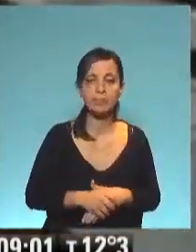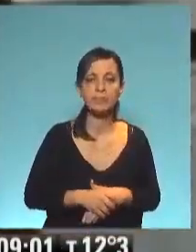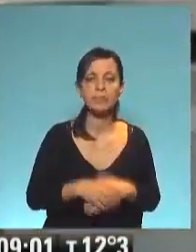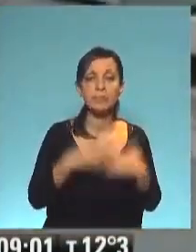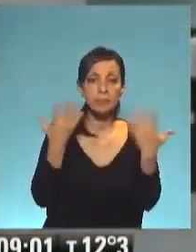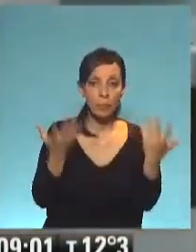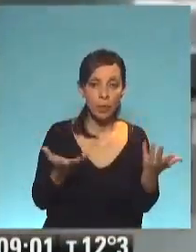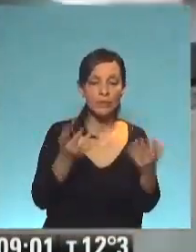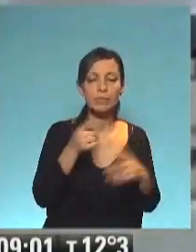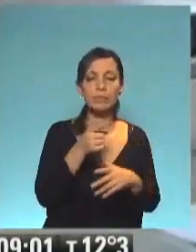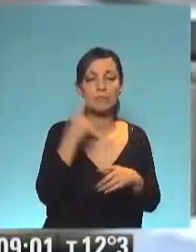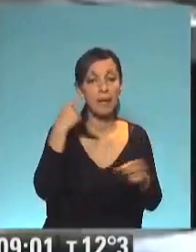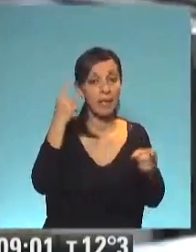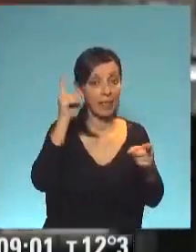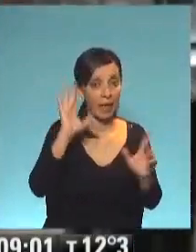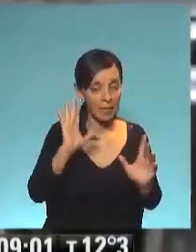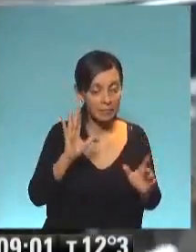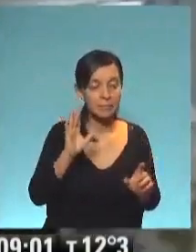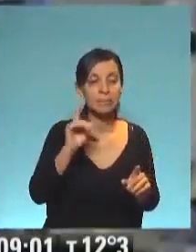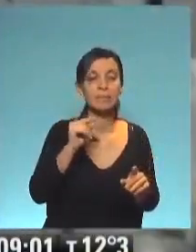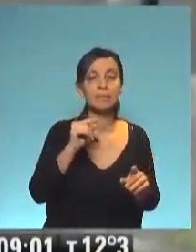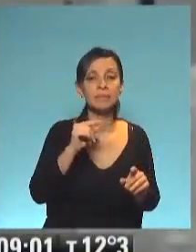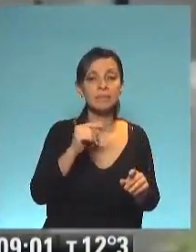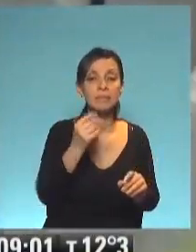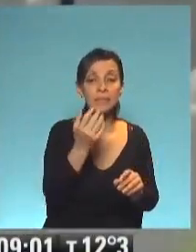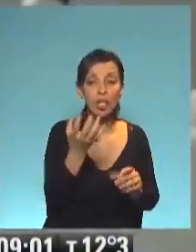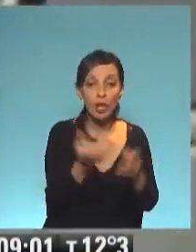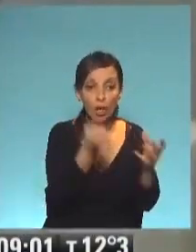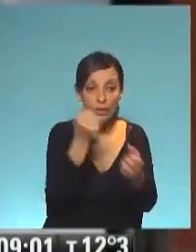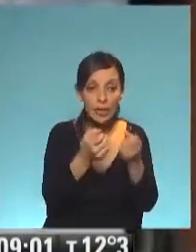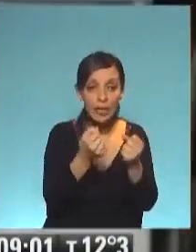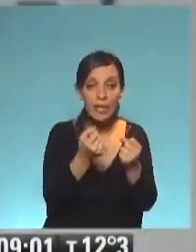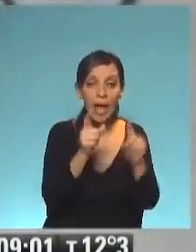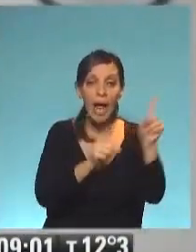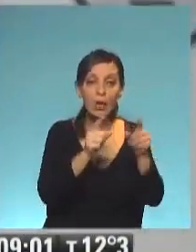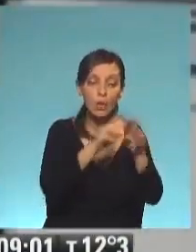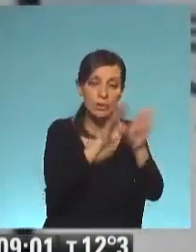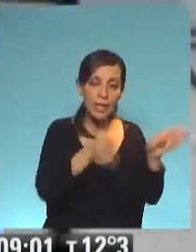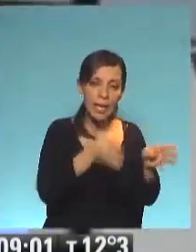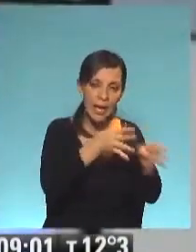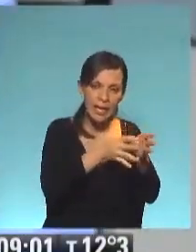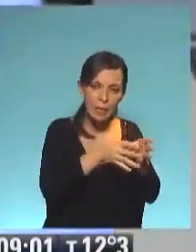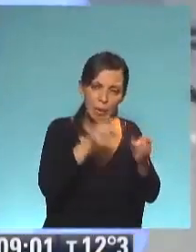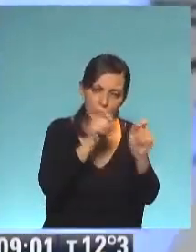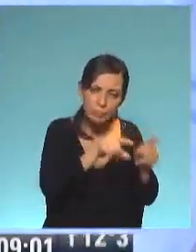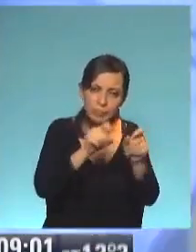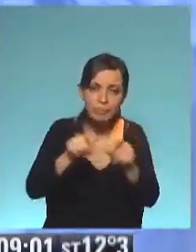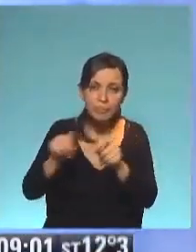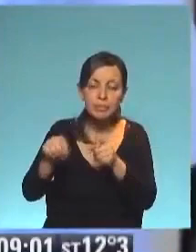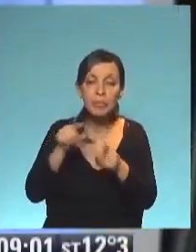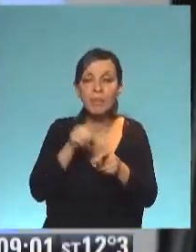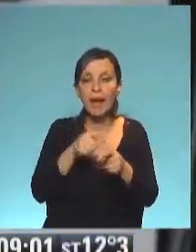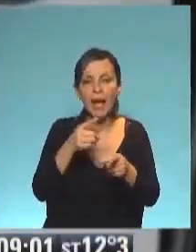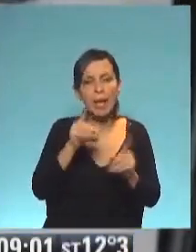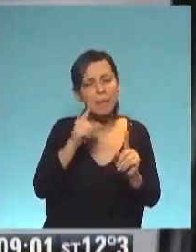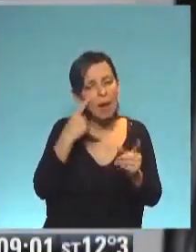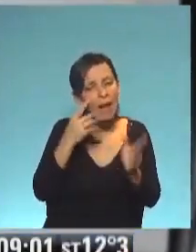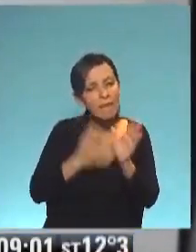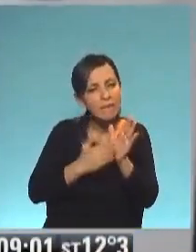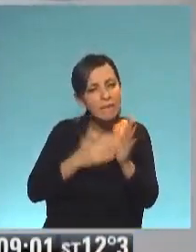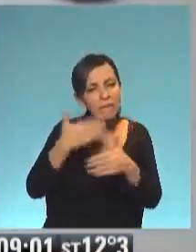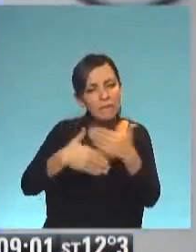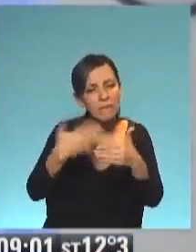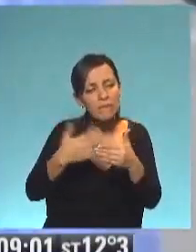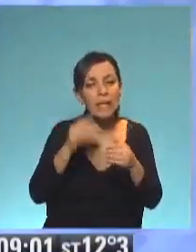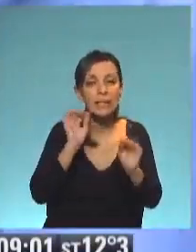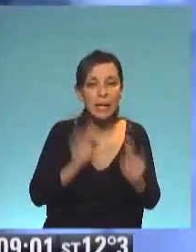bueno, la idea era justamente la adquisición de equipos específicos para estos desafíos y